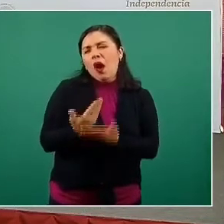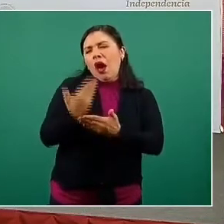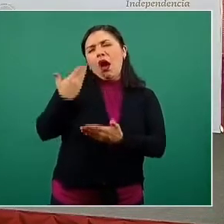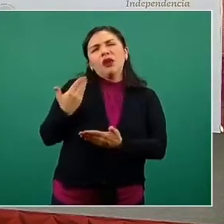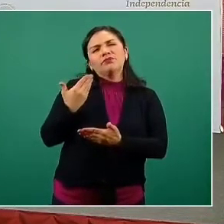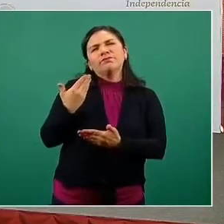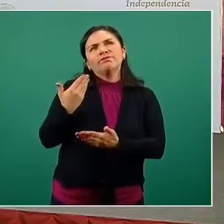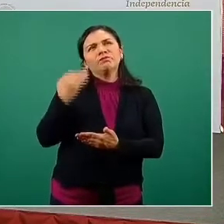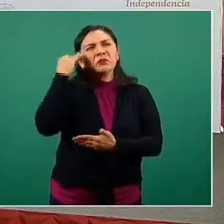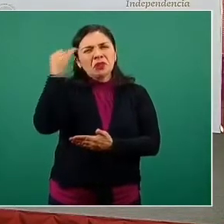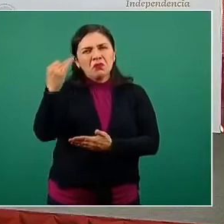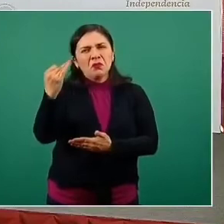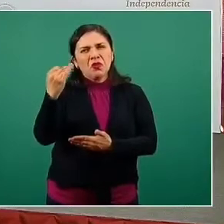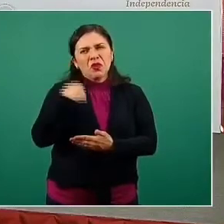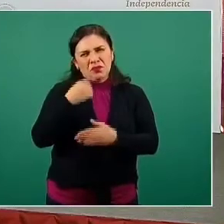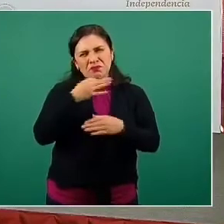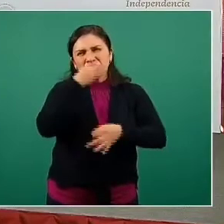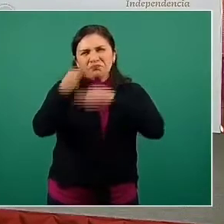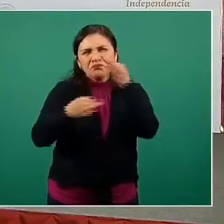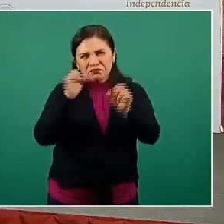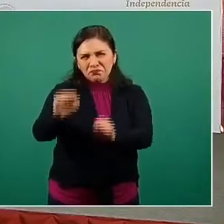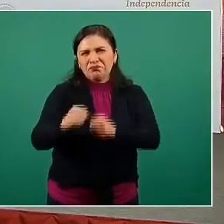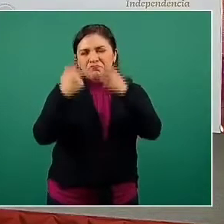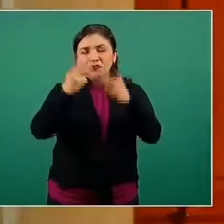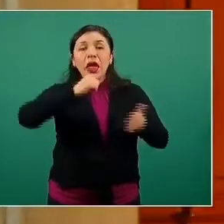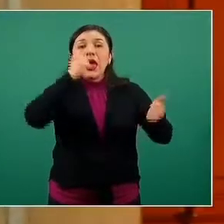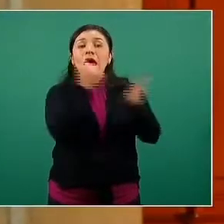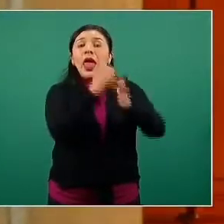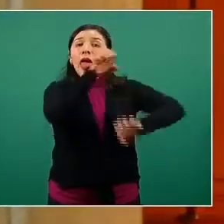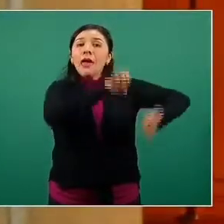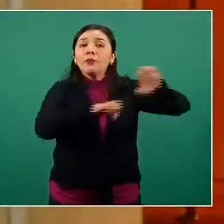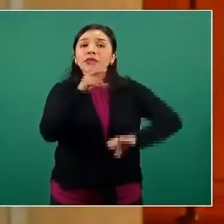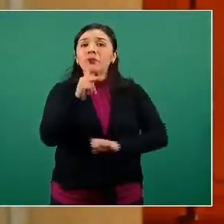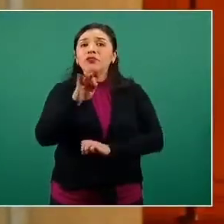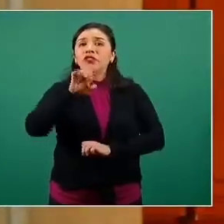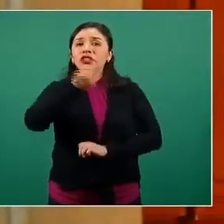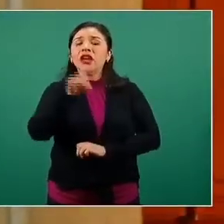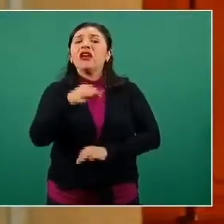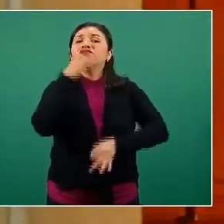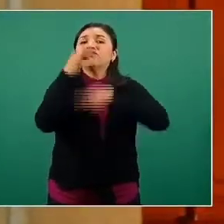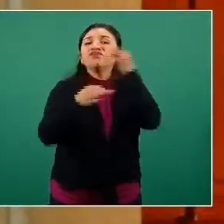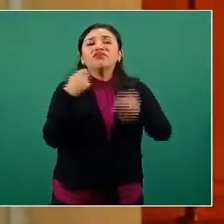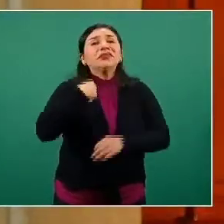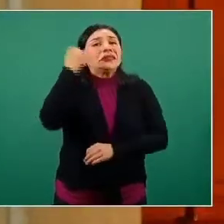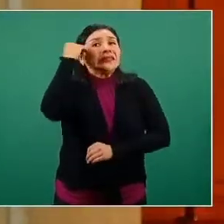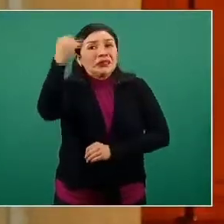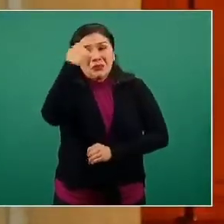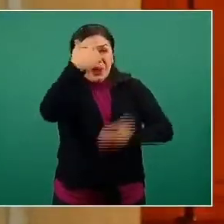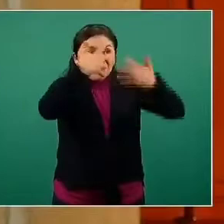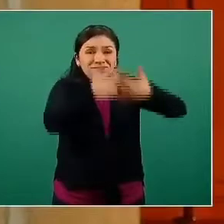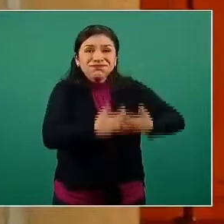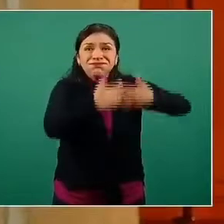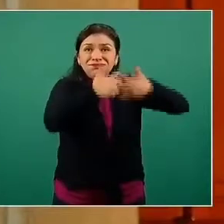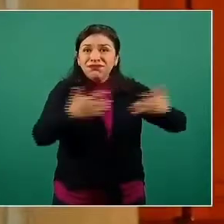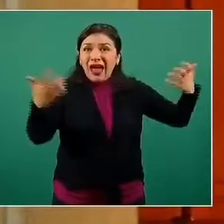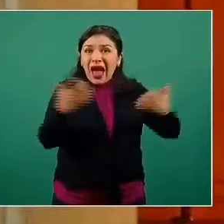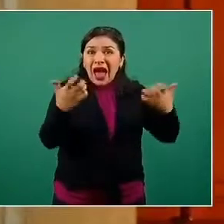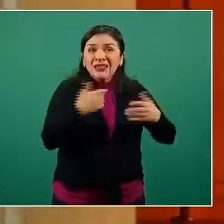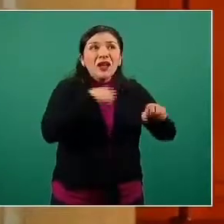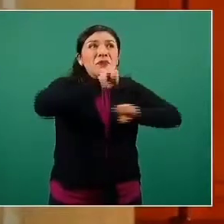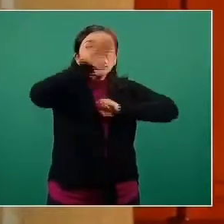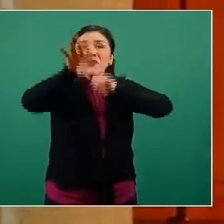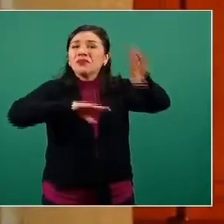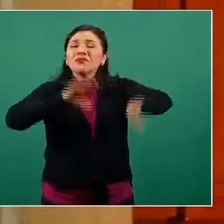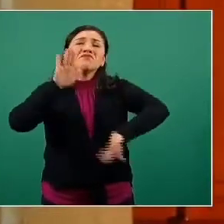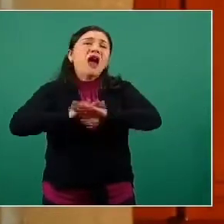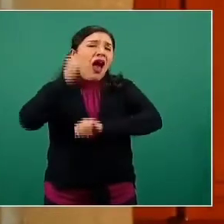en tiempo real, la compañía Pfizer anunció un recorte en los tiempos de producción para todo el mundo. Que